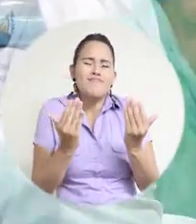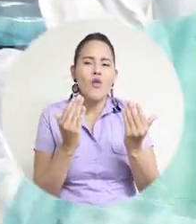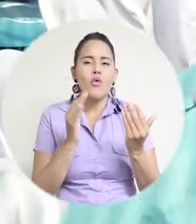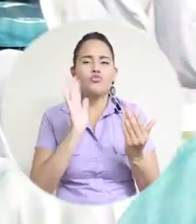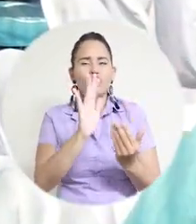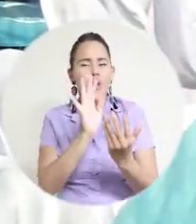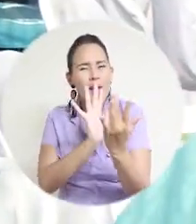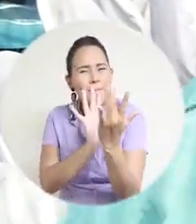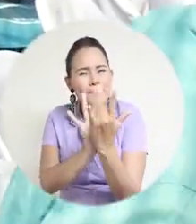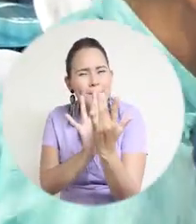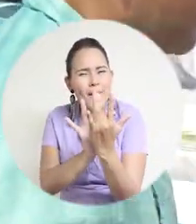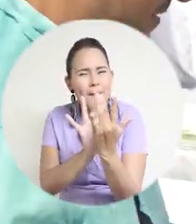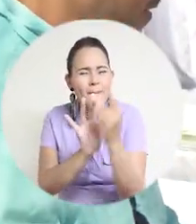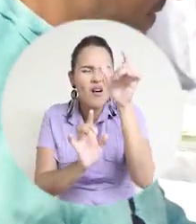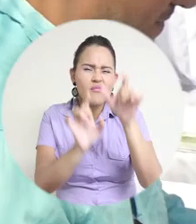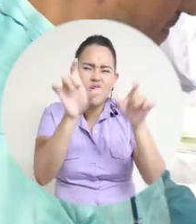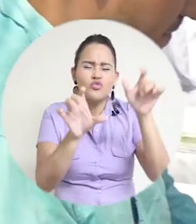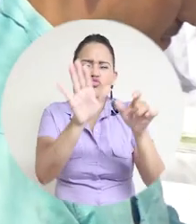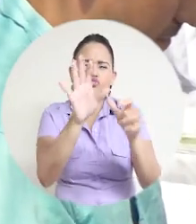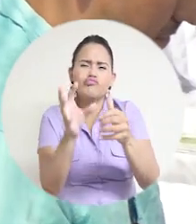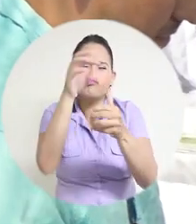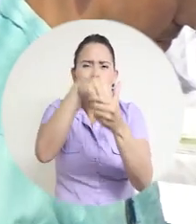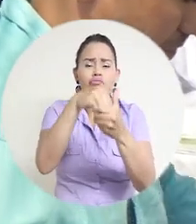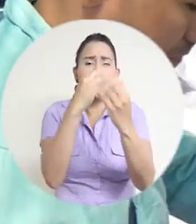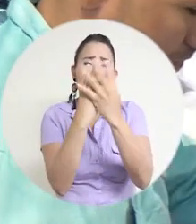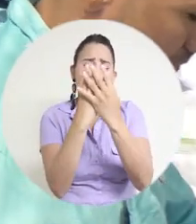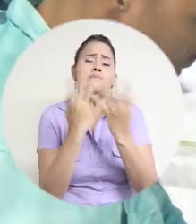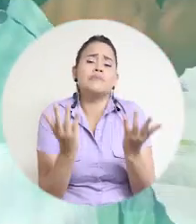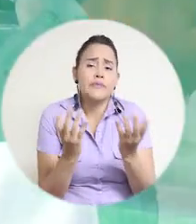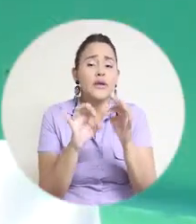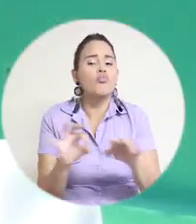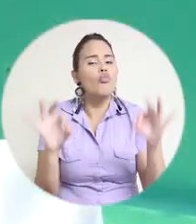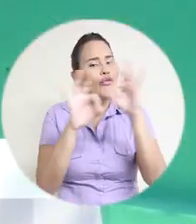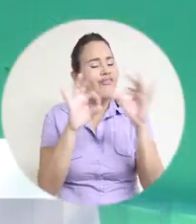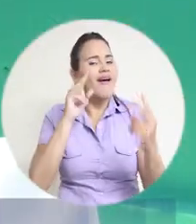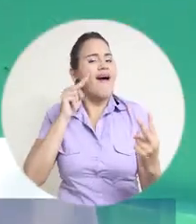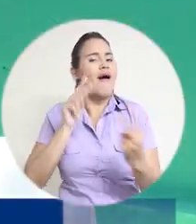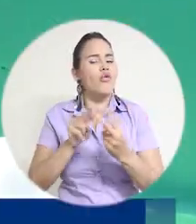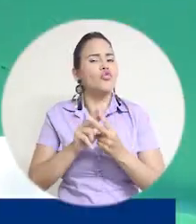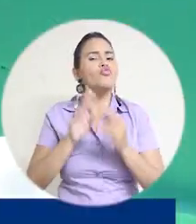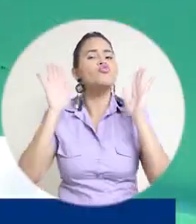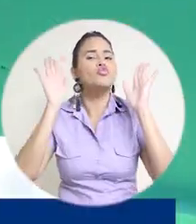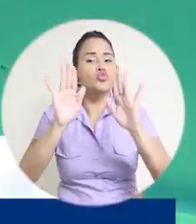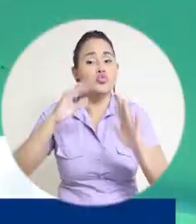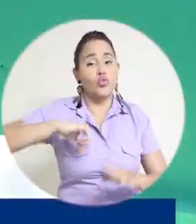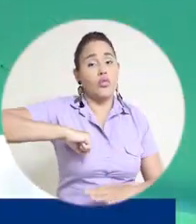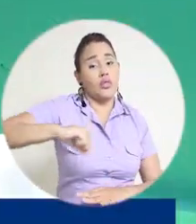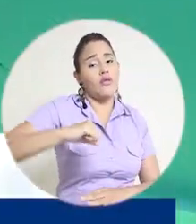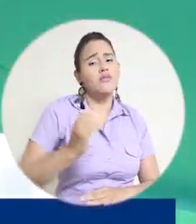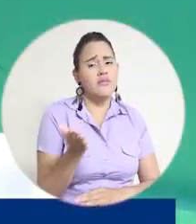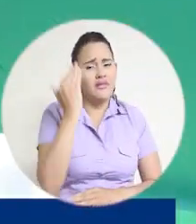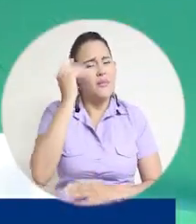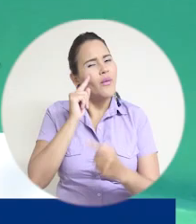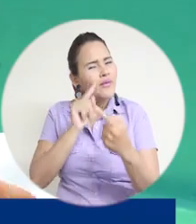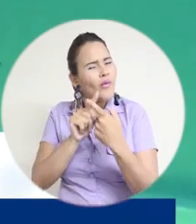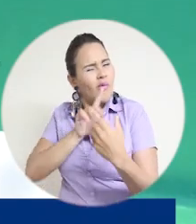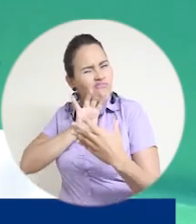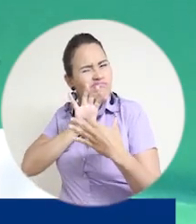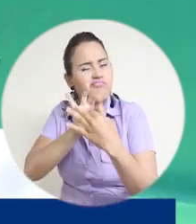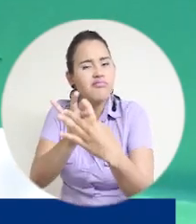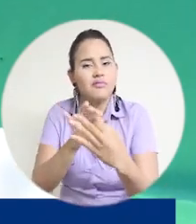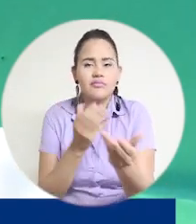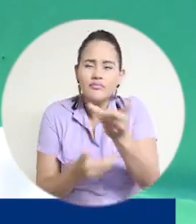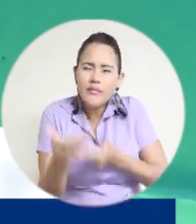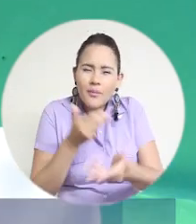privadas de la libertad, conocer acerca de los derechos de las personas privadas de la libertad y además que nos acerca mucho más a ellos porque